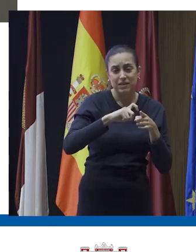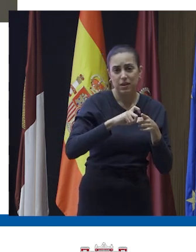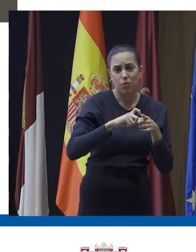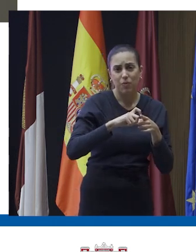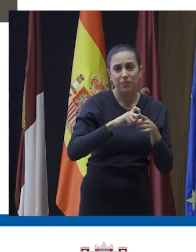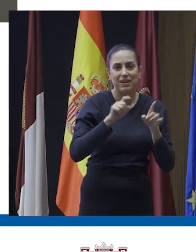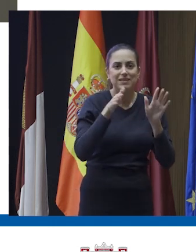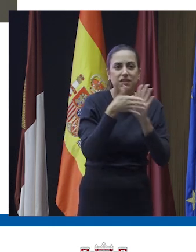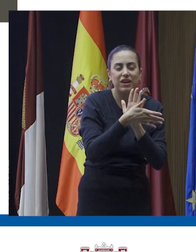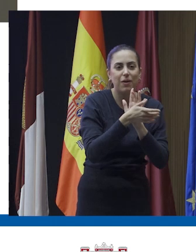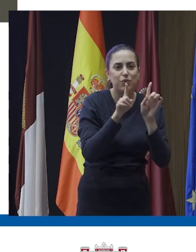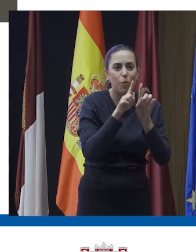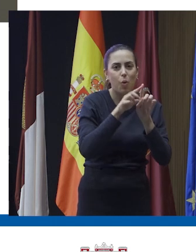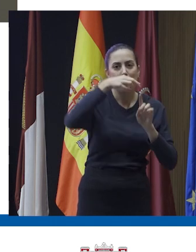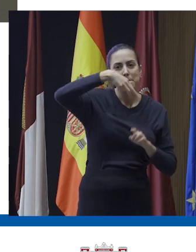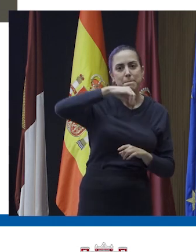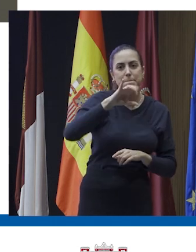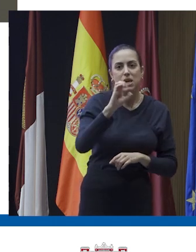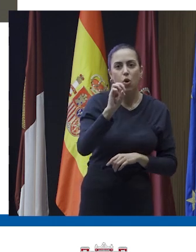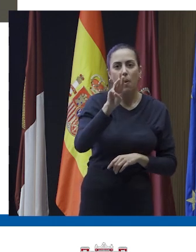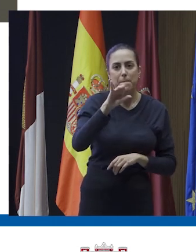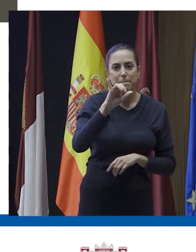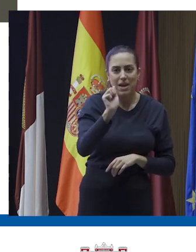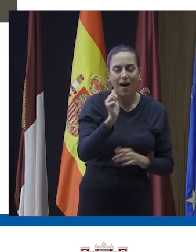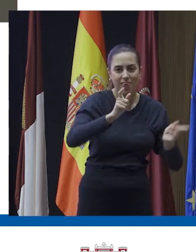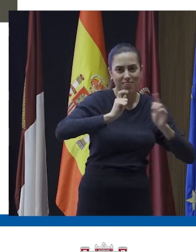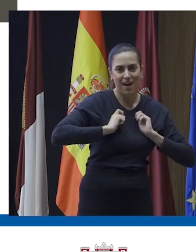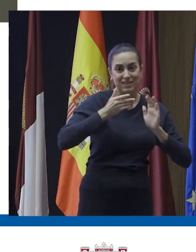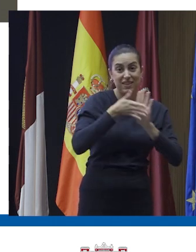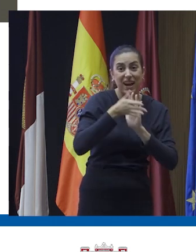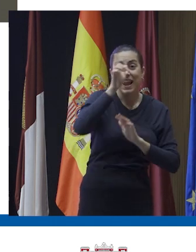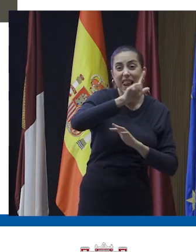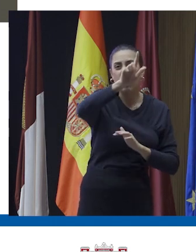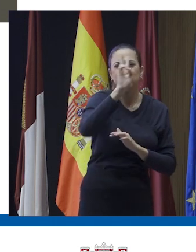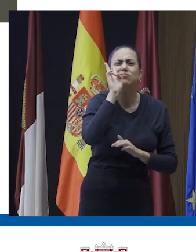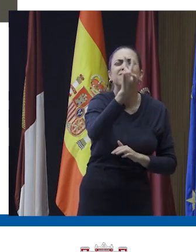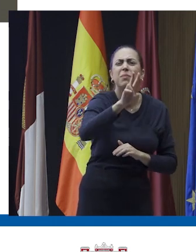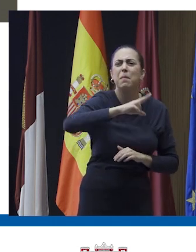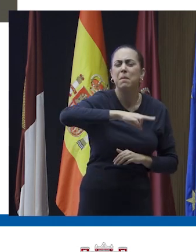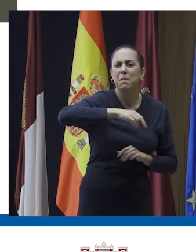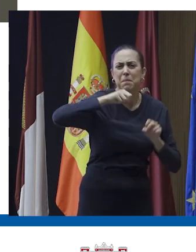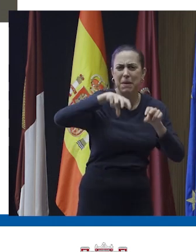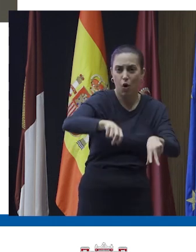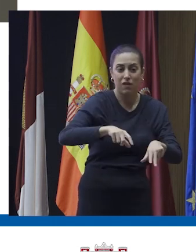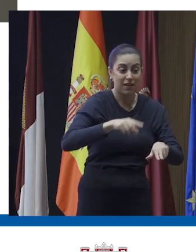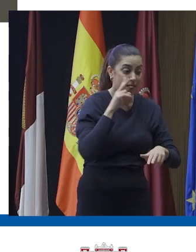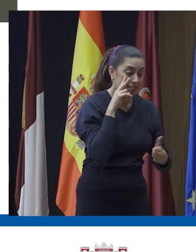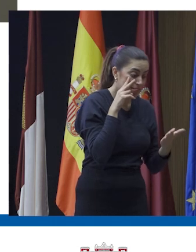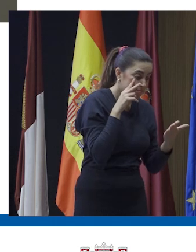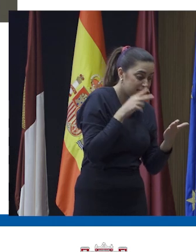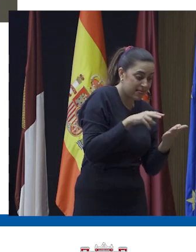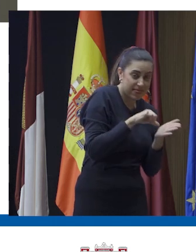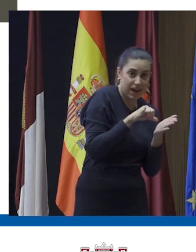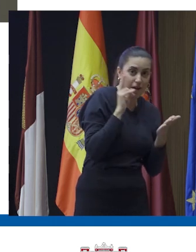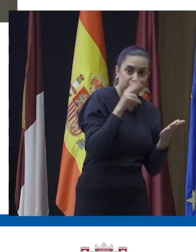la graduación produciendo miopía, nos empeora la visión de lejos y mejora la visión de cerca, ¿vale? Luego